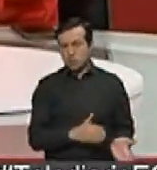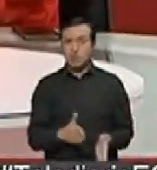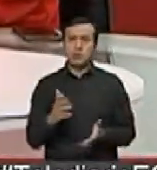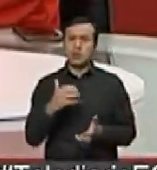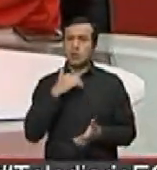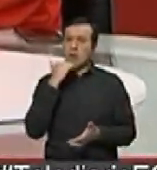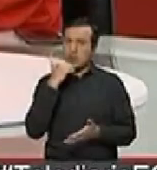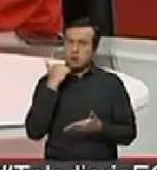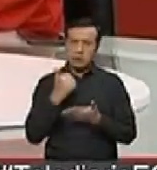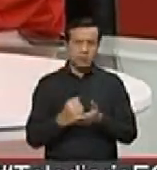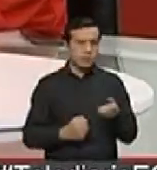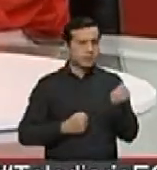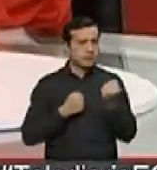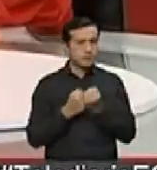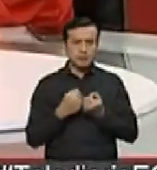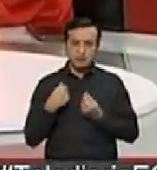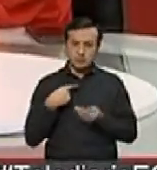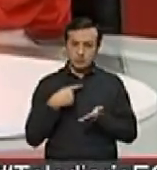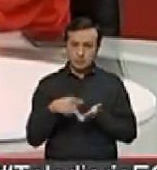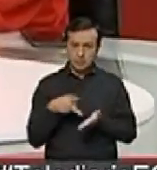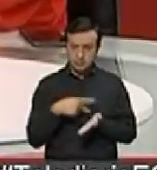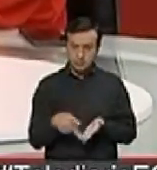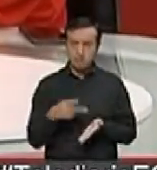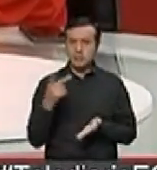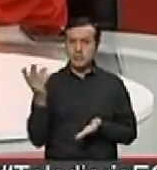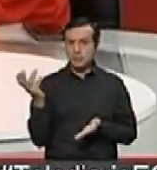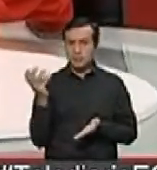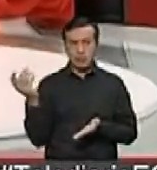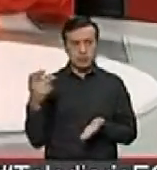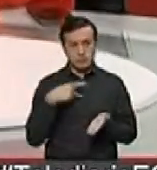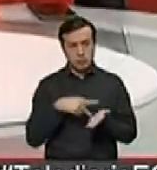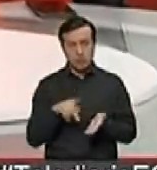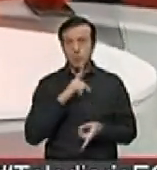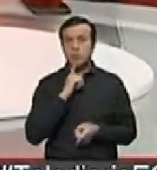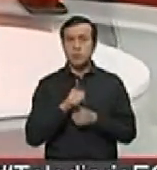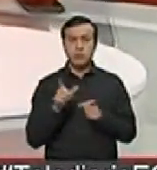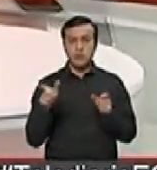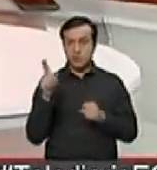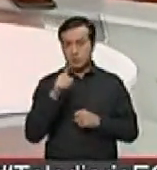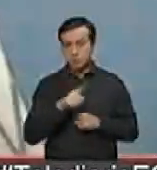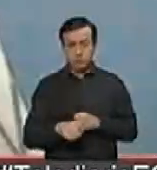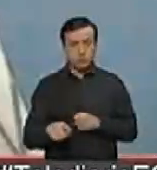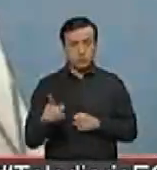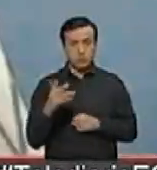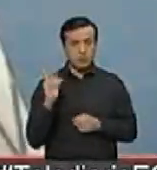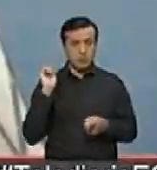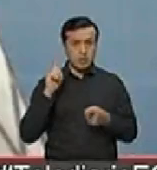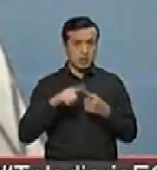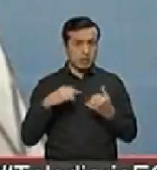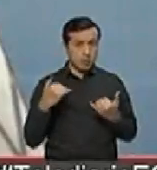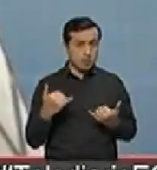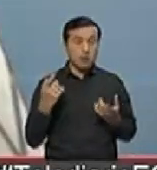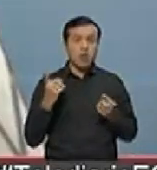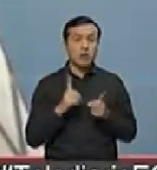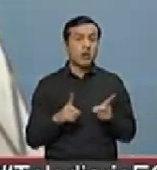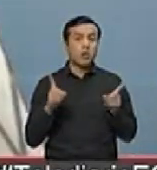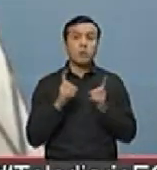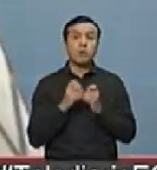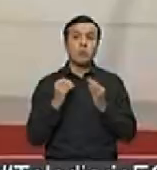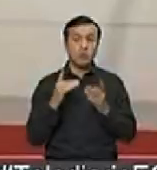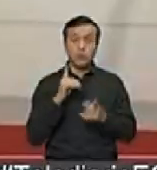buscando la forma de llegar a pagar los incentivos por jubilación. ¿Hasta el momento qué cifras se